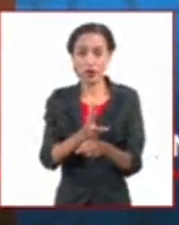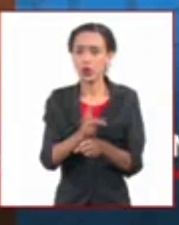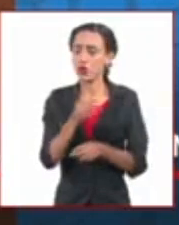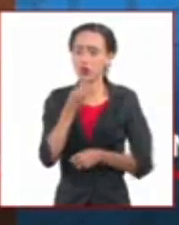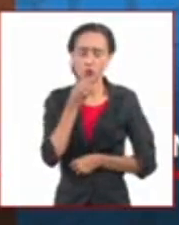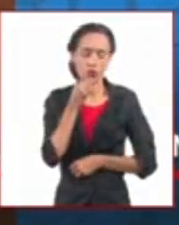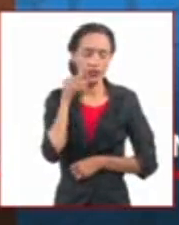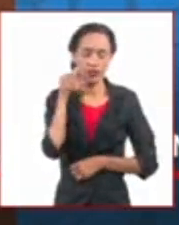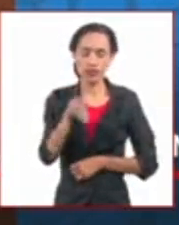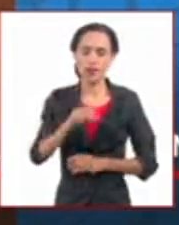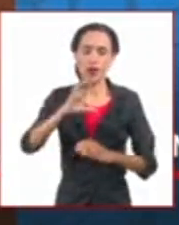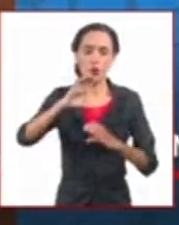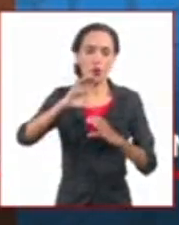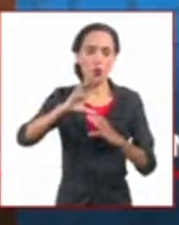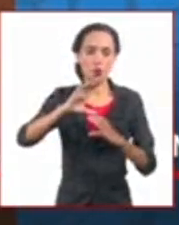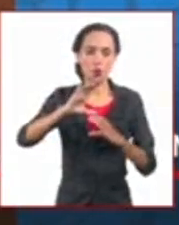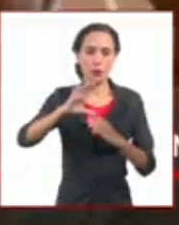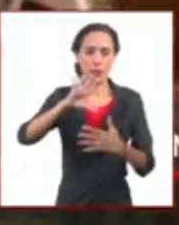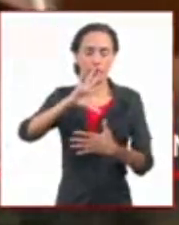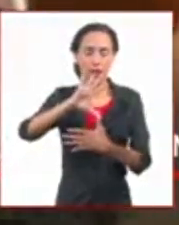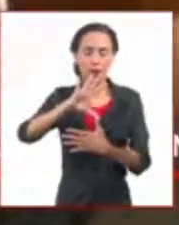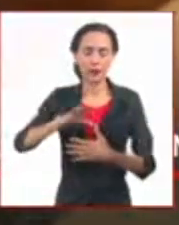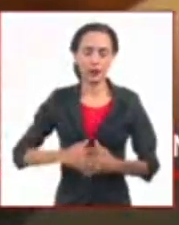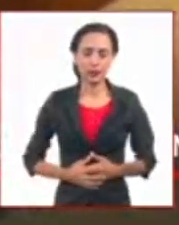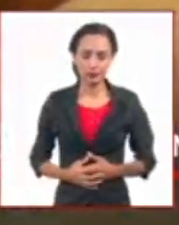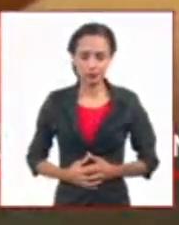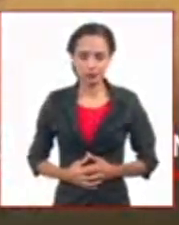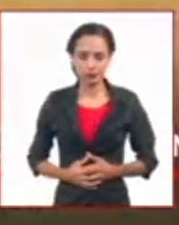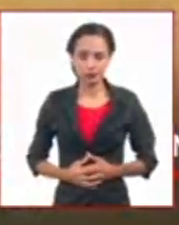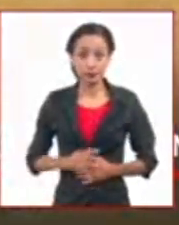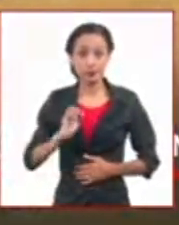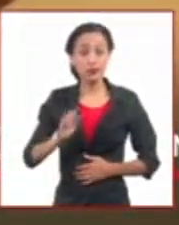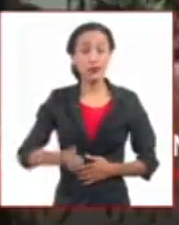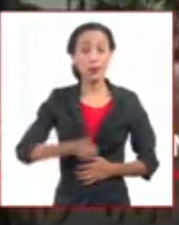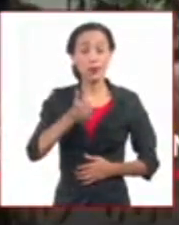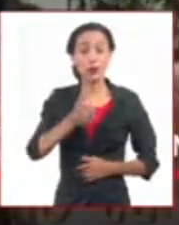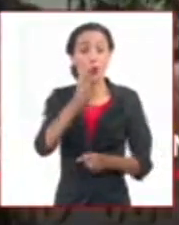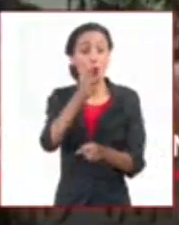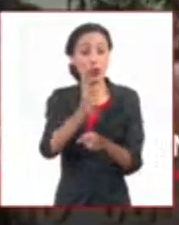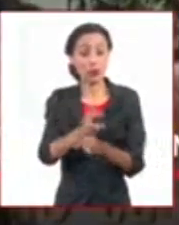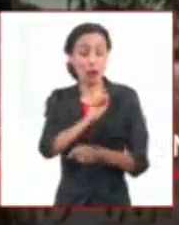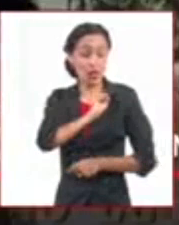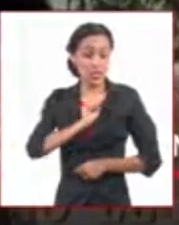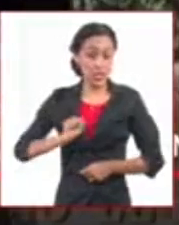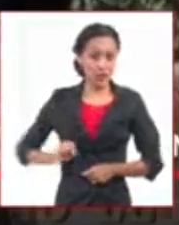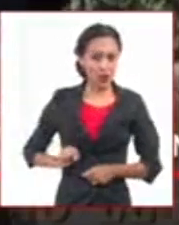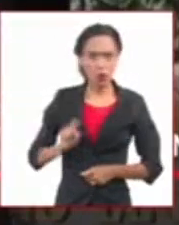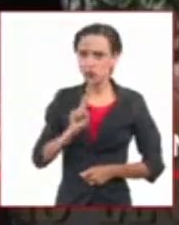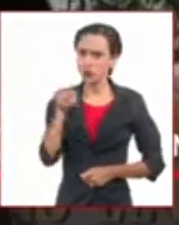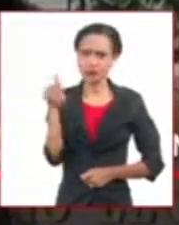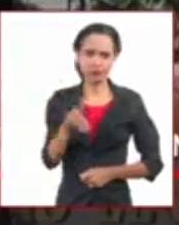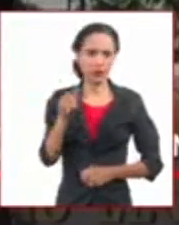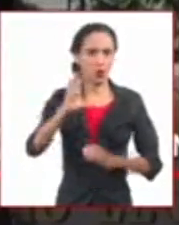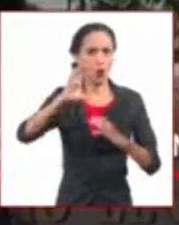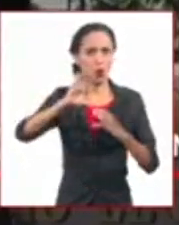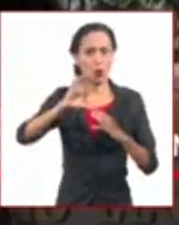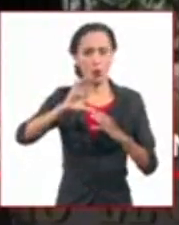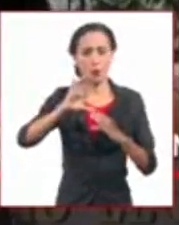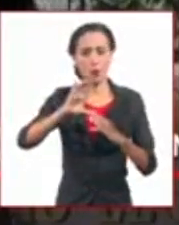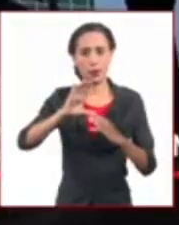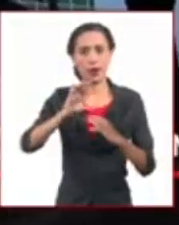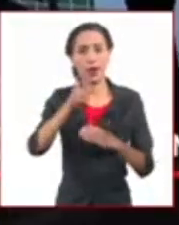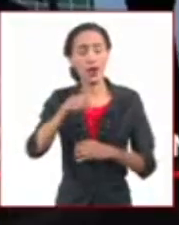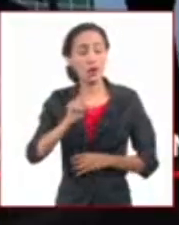a la cumbre de las américas los presidentes de guatemala y el salvador tampoco asistirán a la cumbre enviarán solo a sus